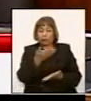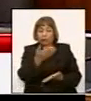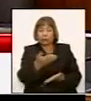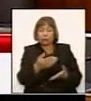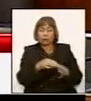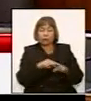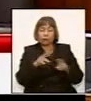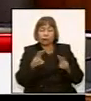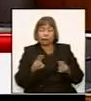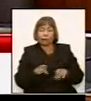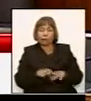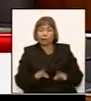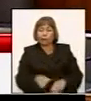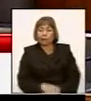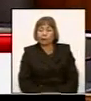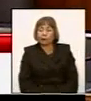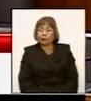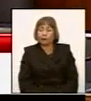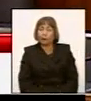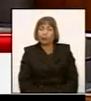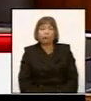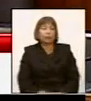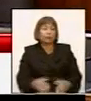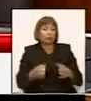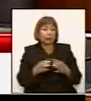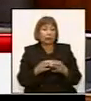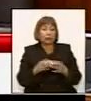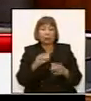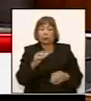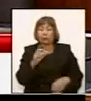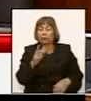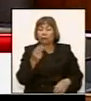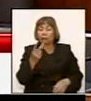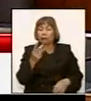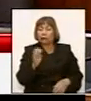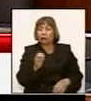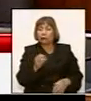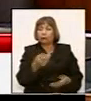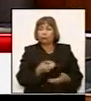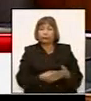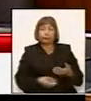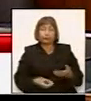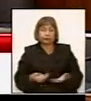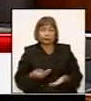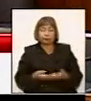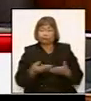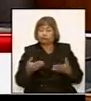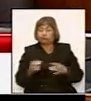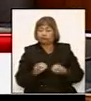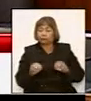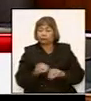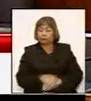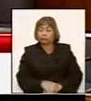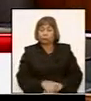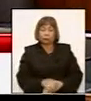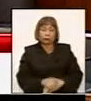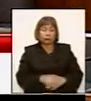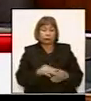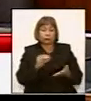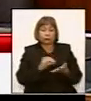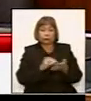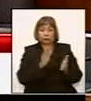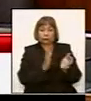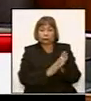mesa. Lo señalado por la congresista Marisa Glave y Cecilia Chacón en lo referido al ámbito de aplicación para